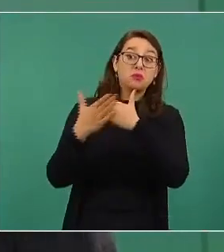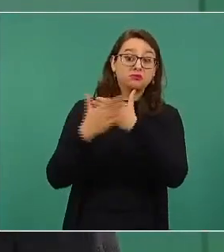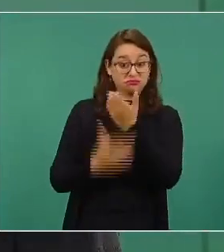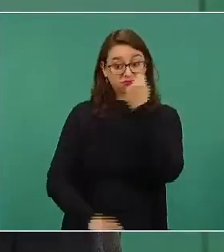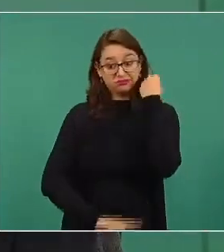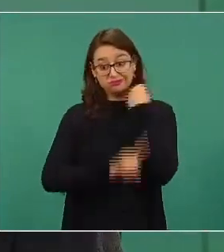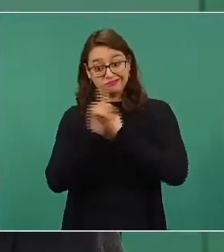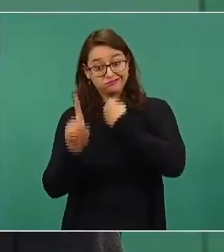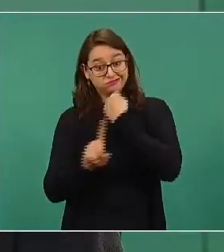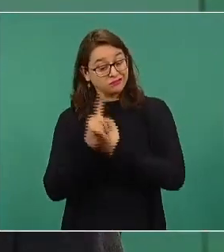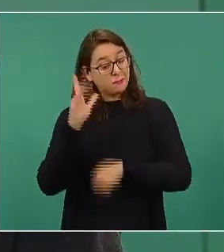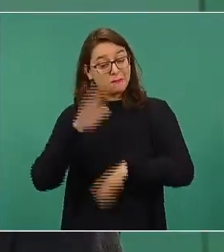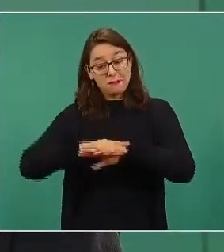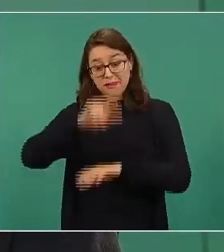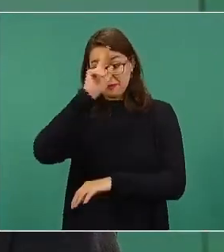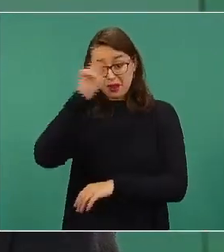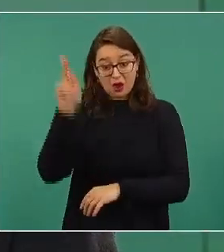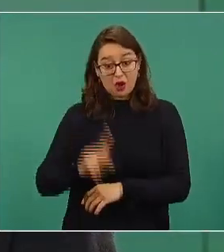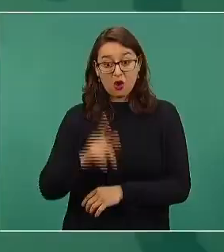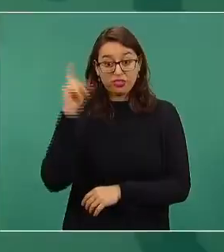problemas.